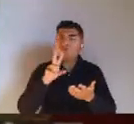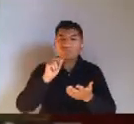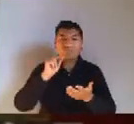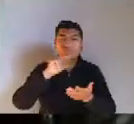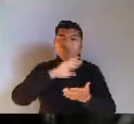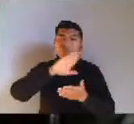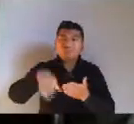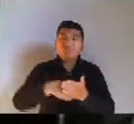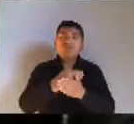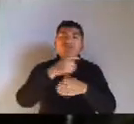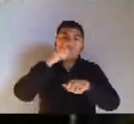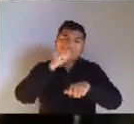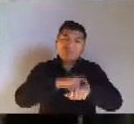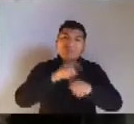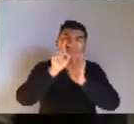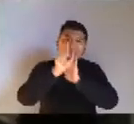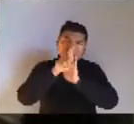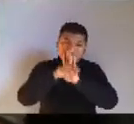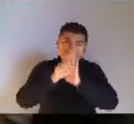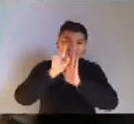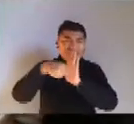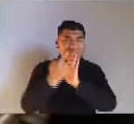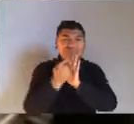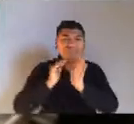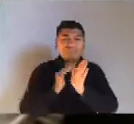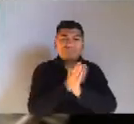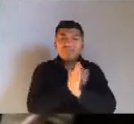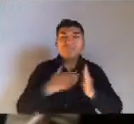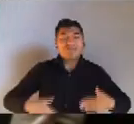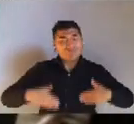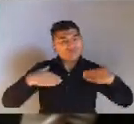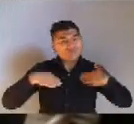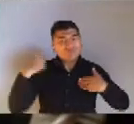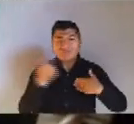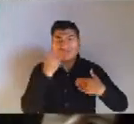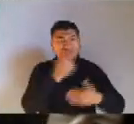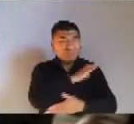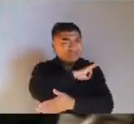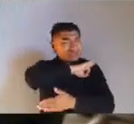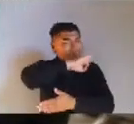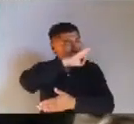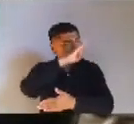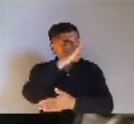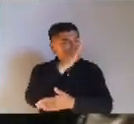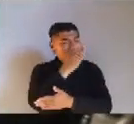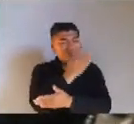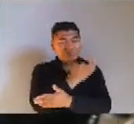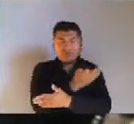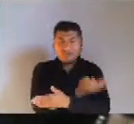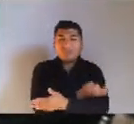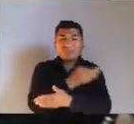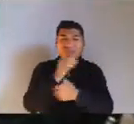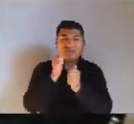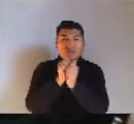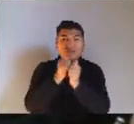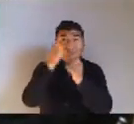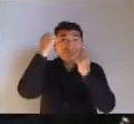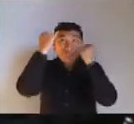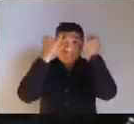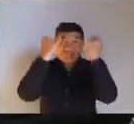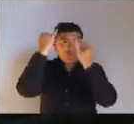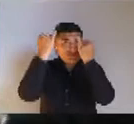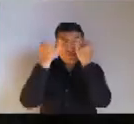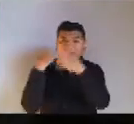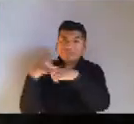los segundos, minutos de nuestra vida, sea un esfuerzo a través de la creatividad,